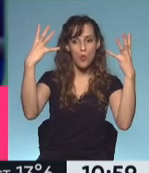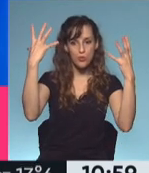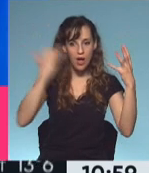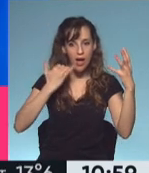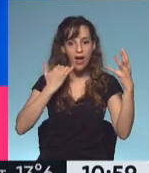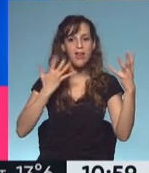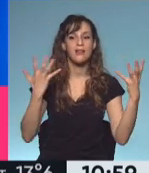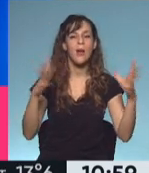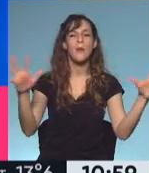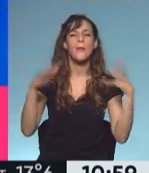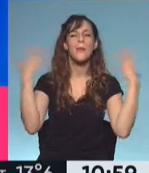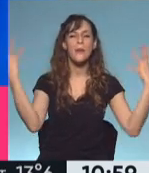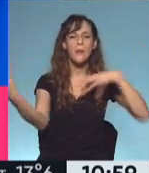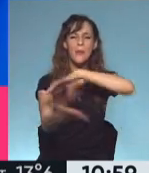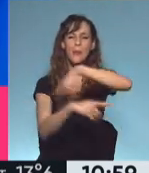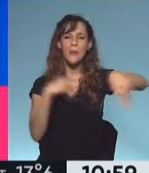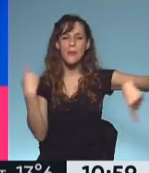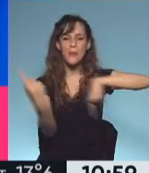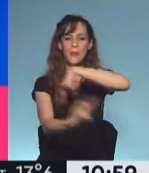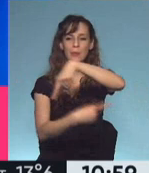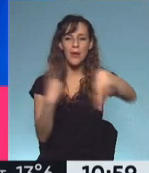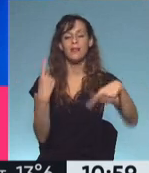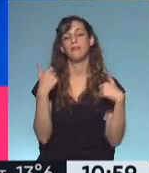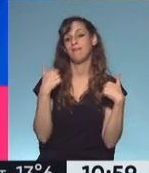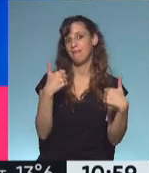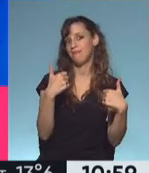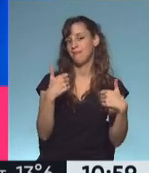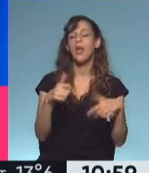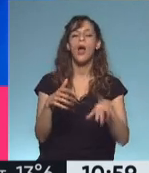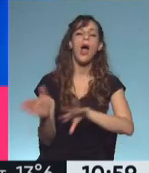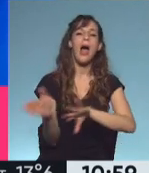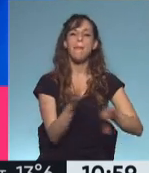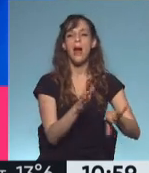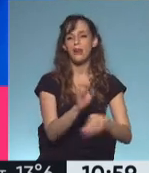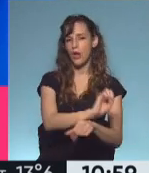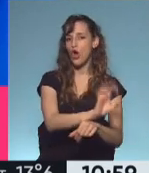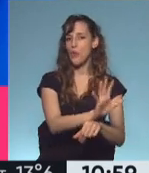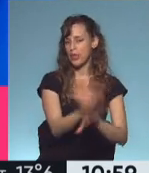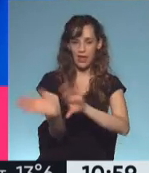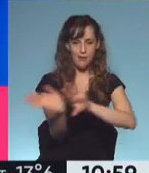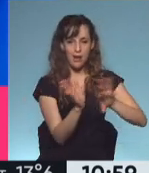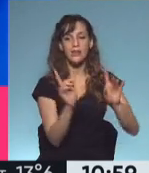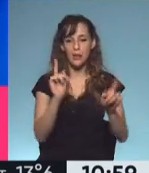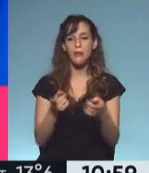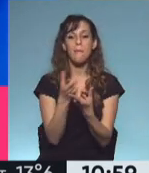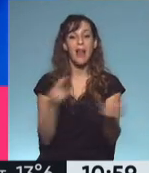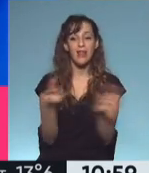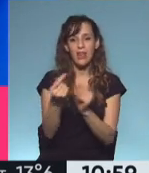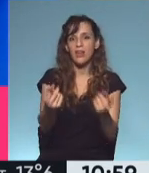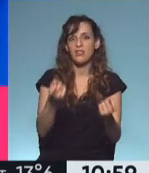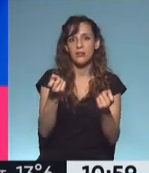otra cosa importante, la circulación de aire, que no solo para el COVID, también para las suculentas, necesitan que el aire